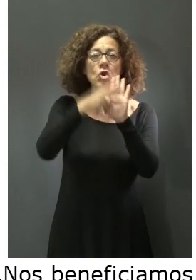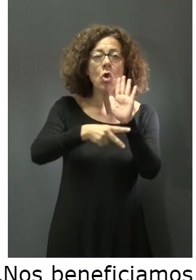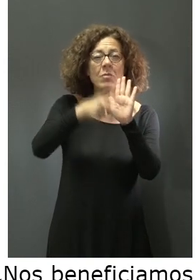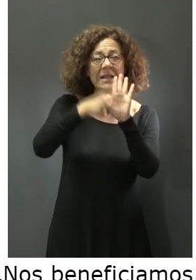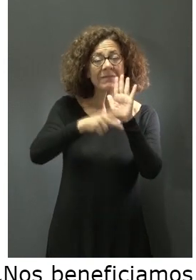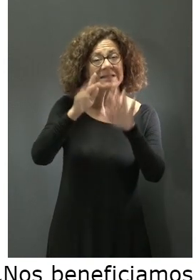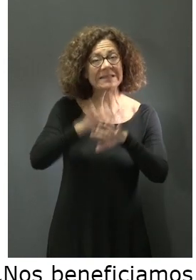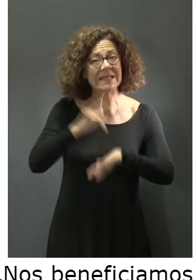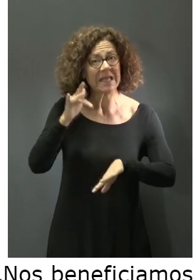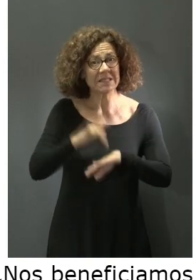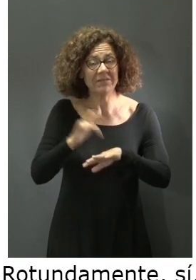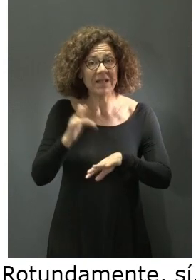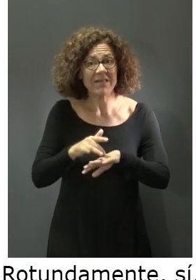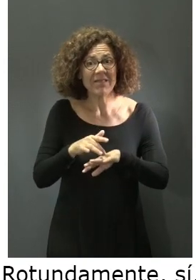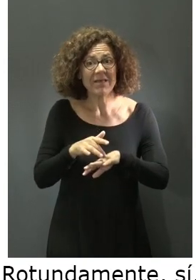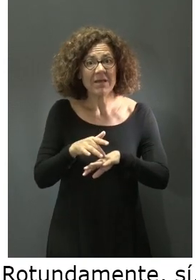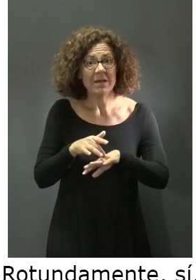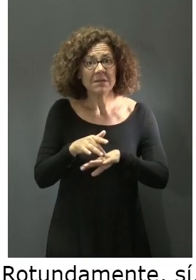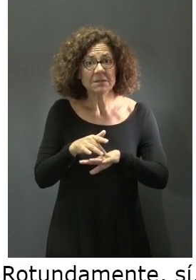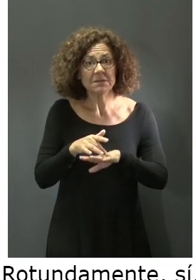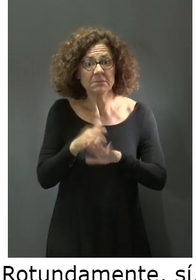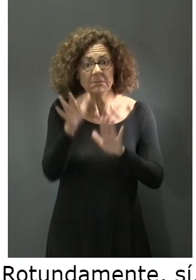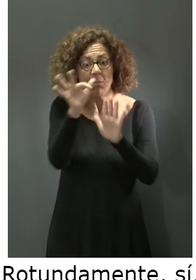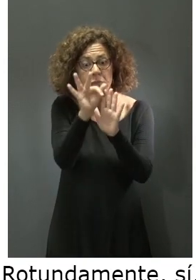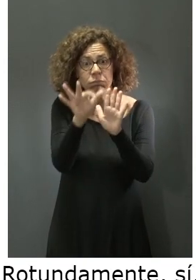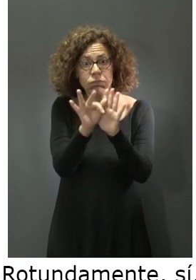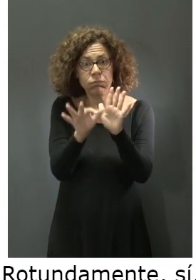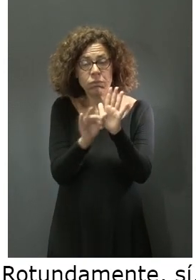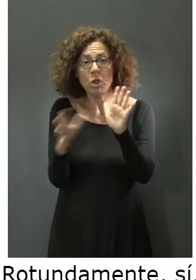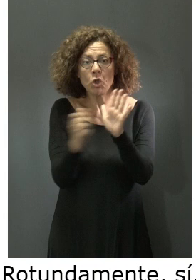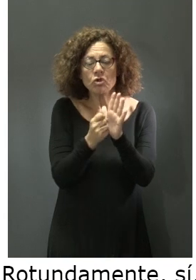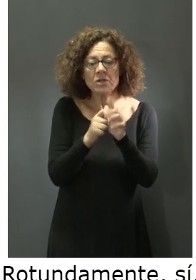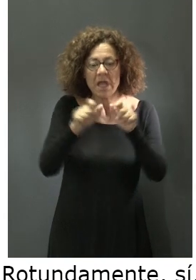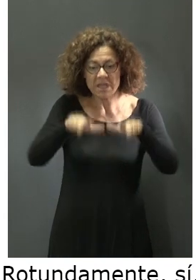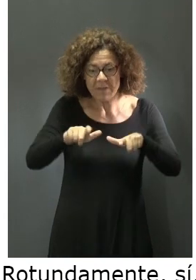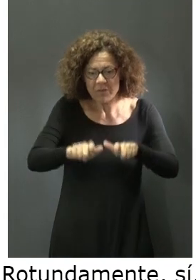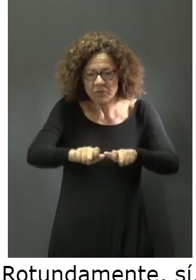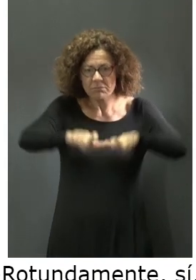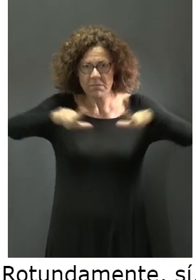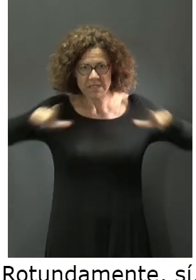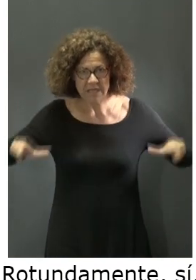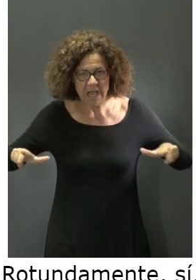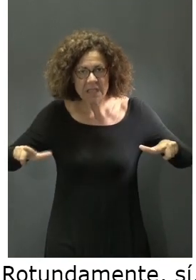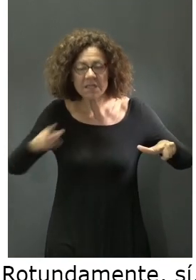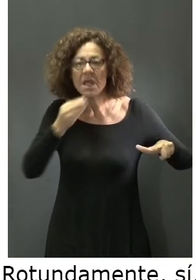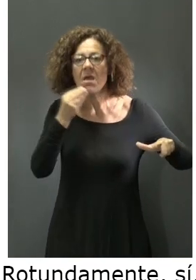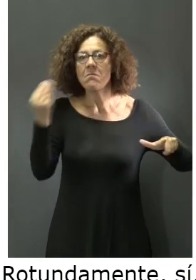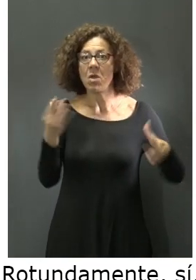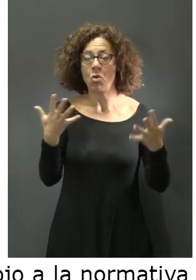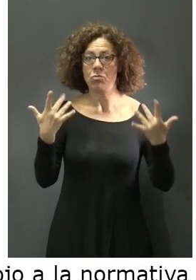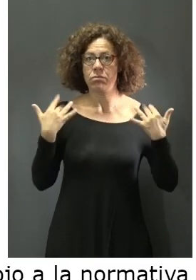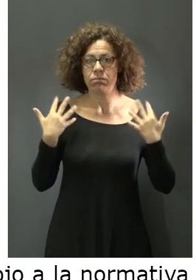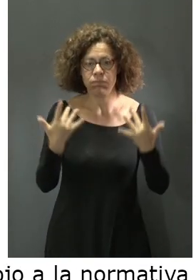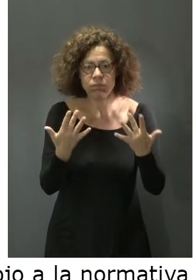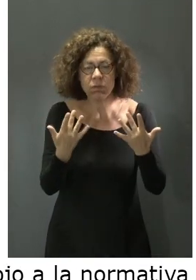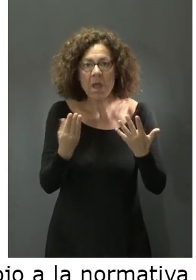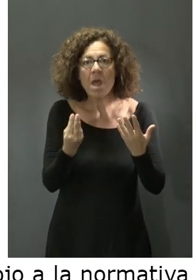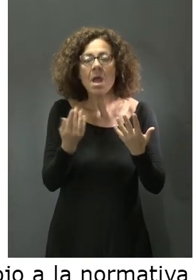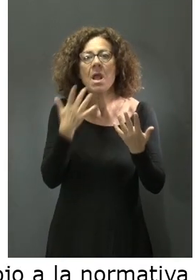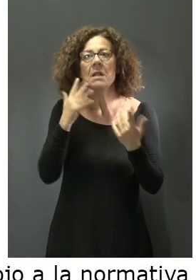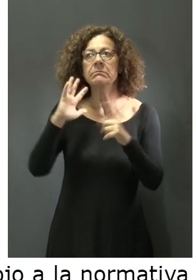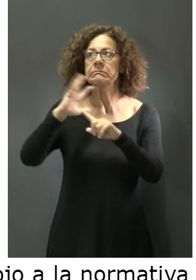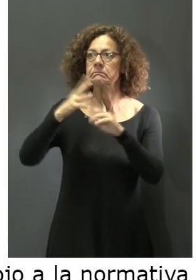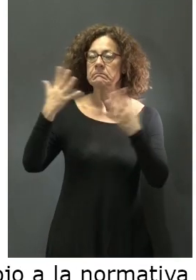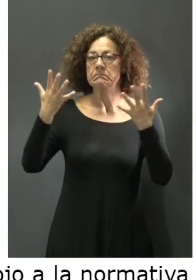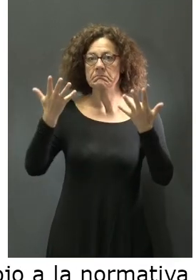accesibilidad, es todo bueno. O sea, me refiero, son espacios más grandes, espacios mejor ventilados, espacios mejor